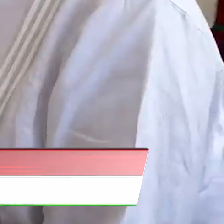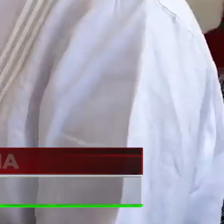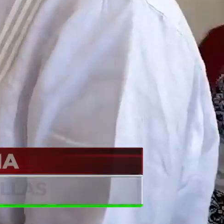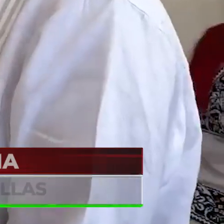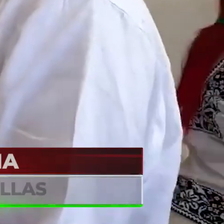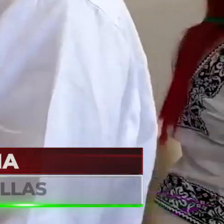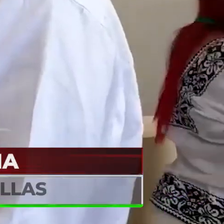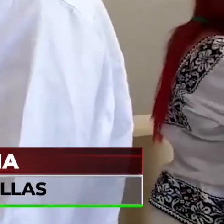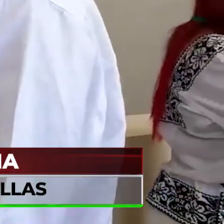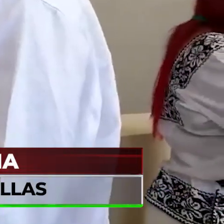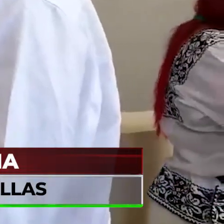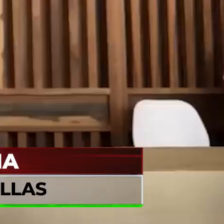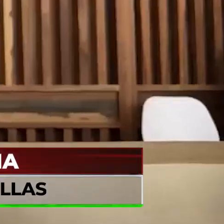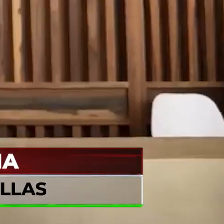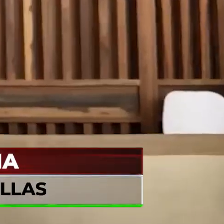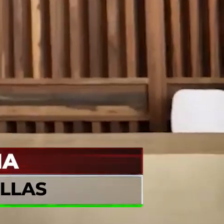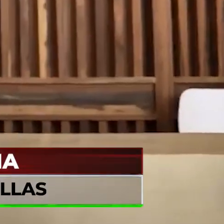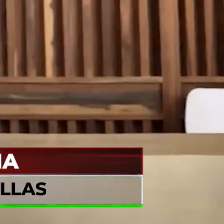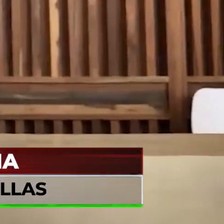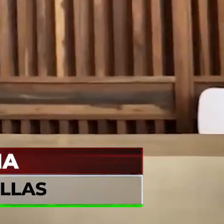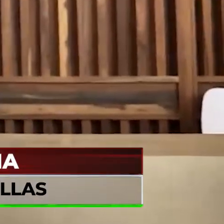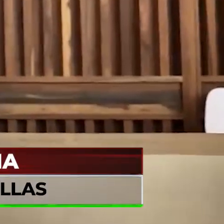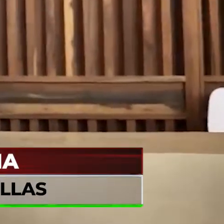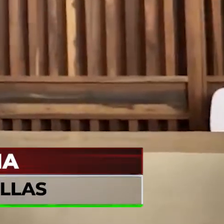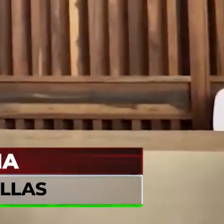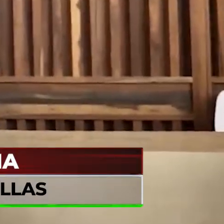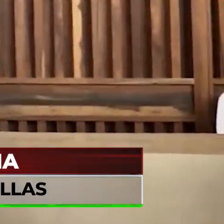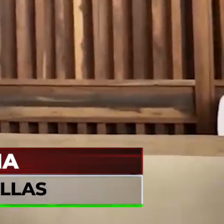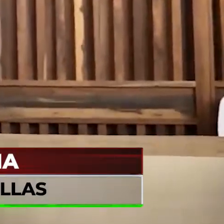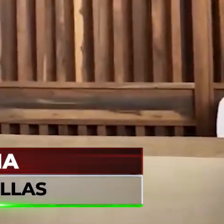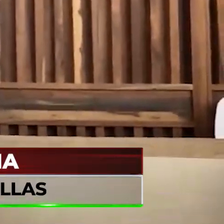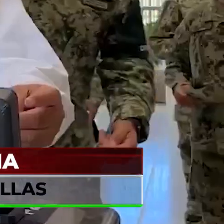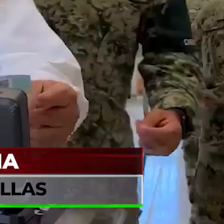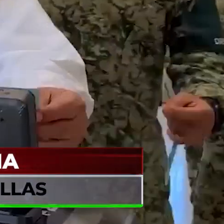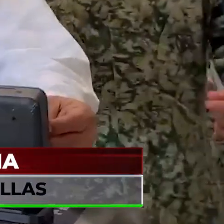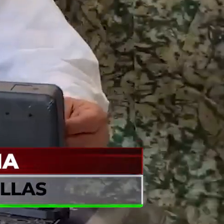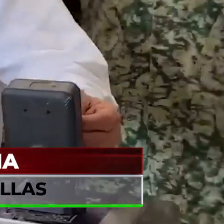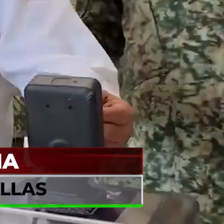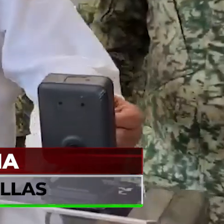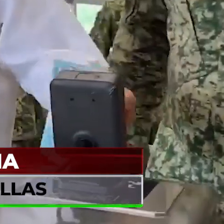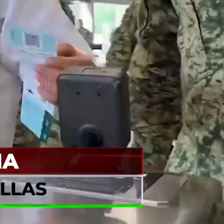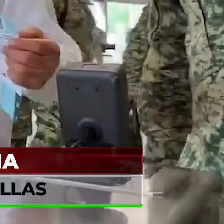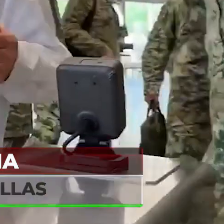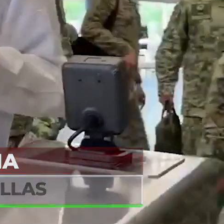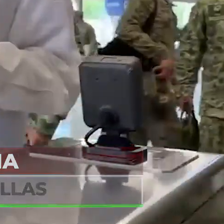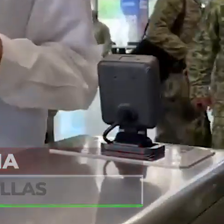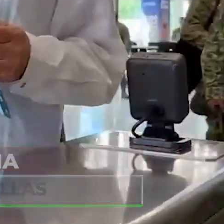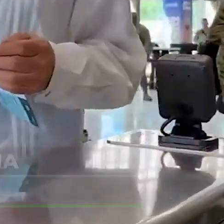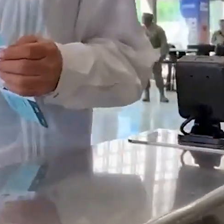El jefe del Ejecutivo Federal aseguró que ya se inició con la revolución de las conciencias, un cambio de